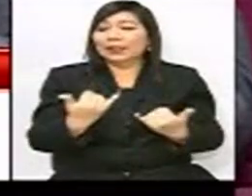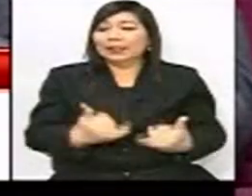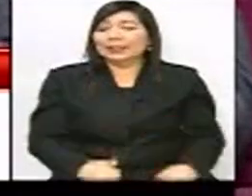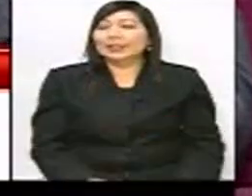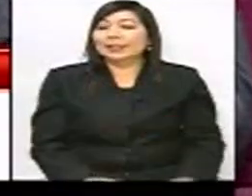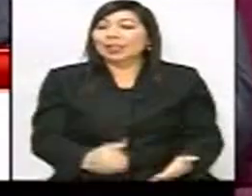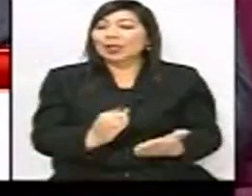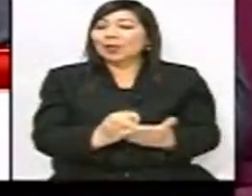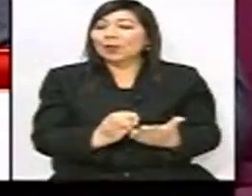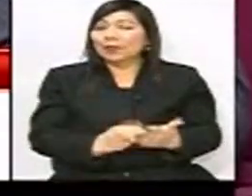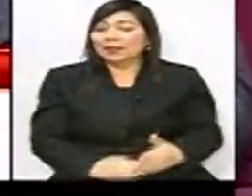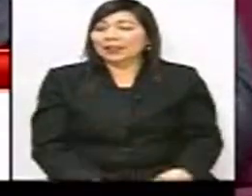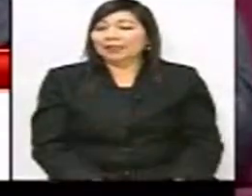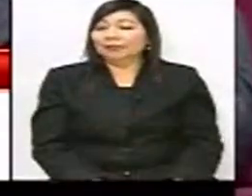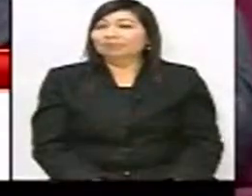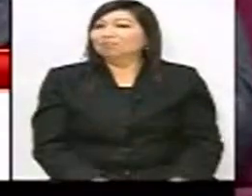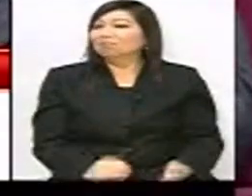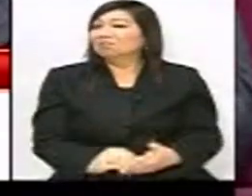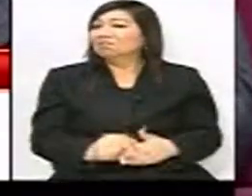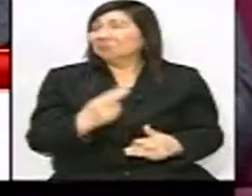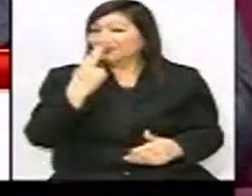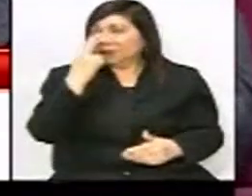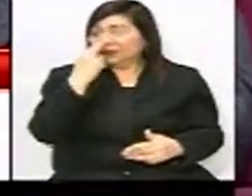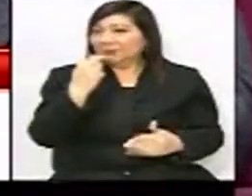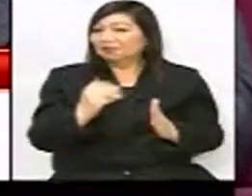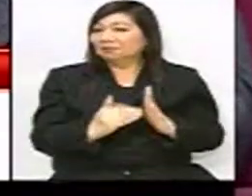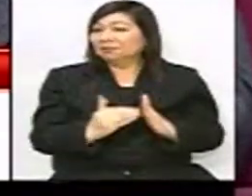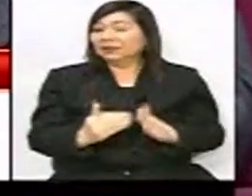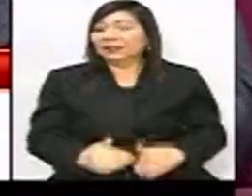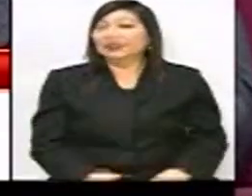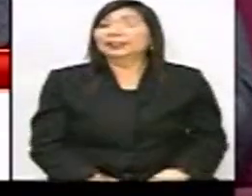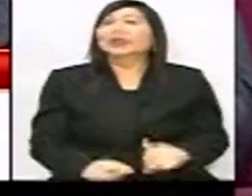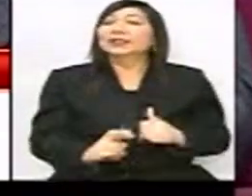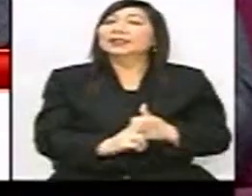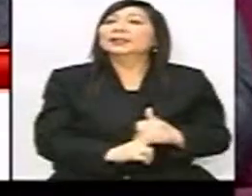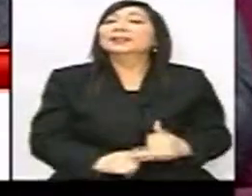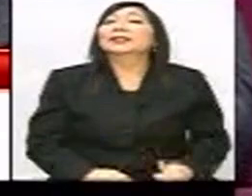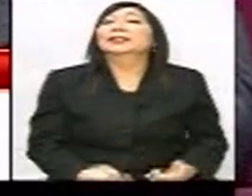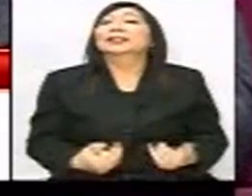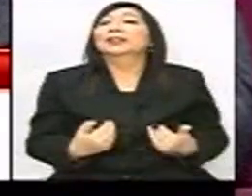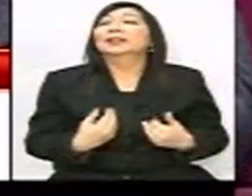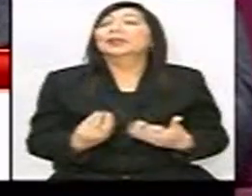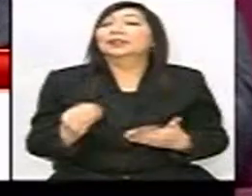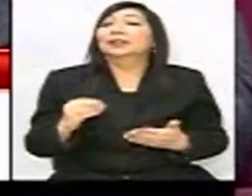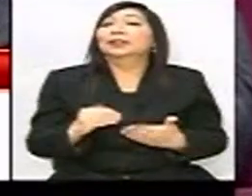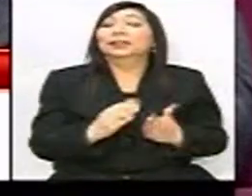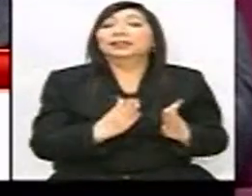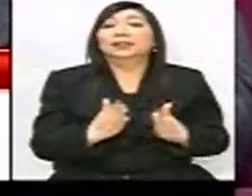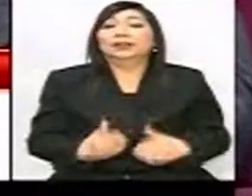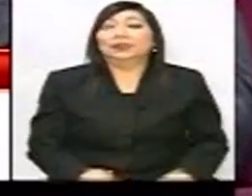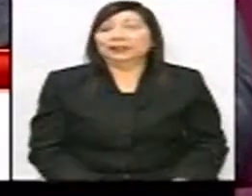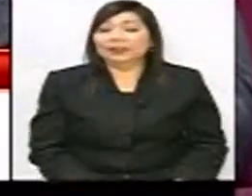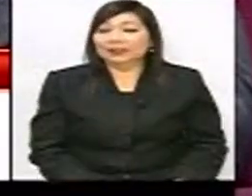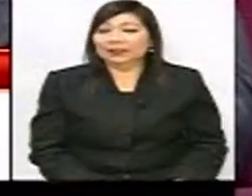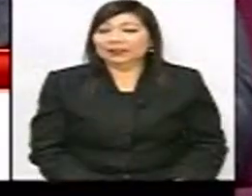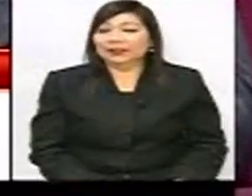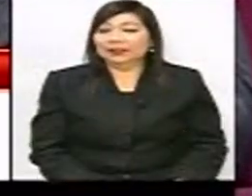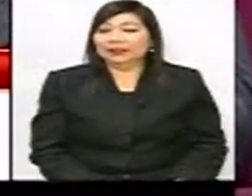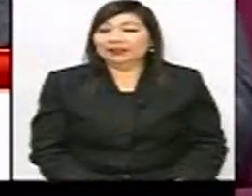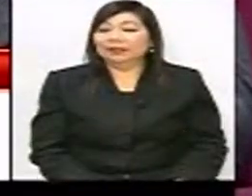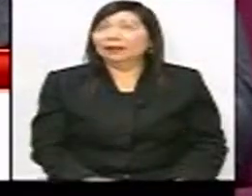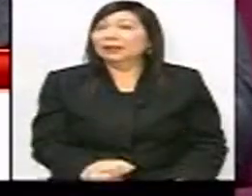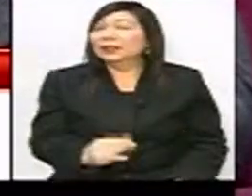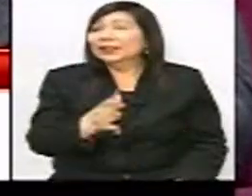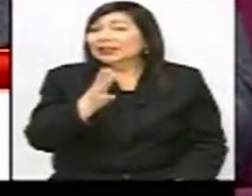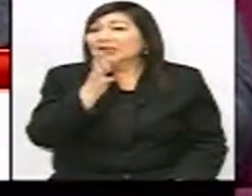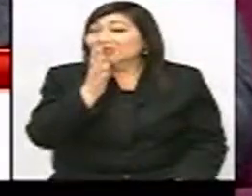resolución de este contrato. Esto es una concesión extraña. La mayoría de las concesiones en este país tienen una intervención de un organismo regulador que se llama Sitran. Acá no